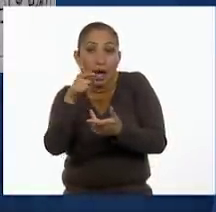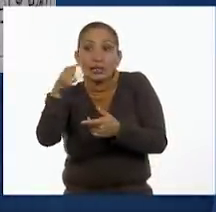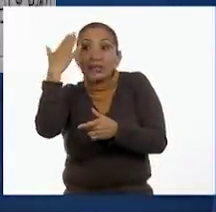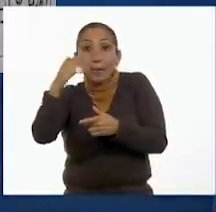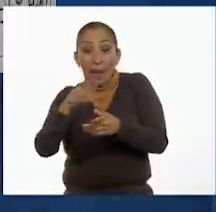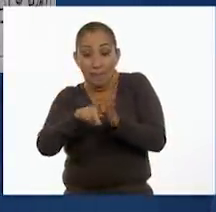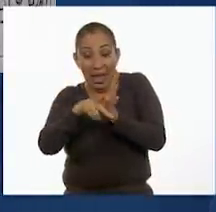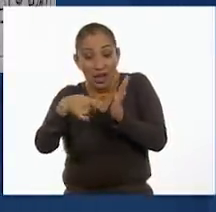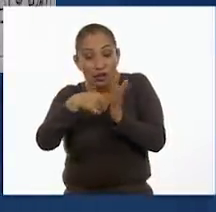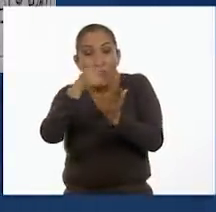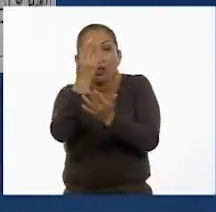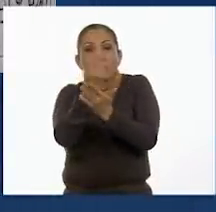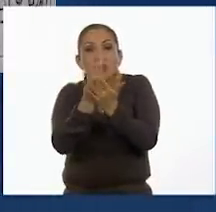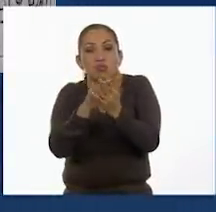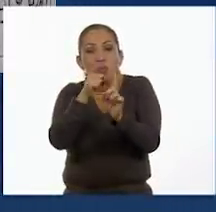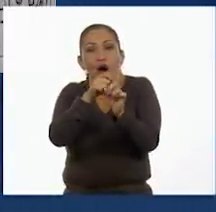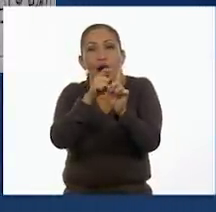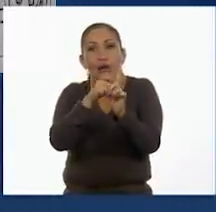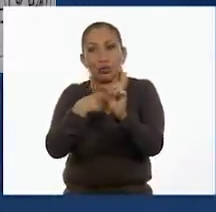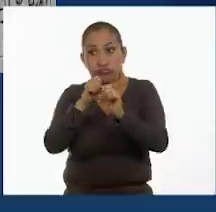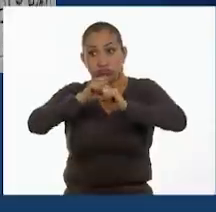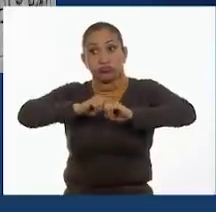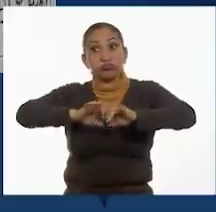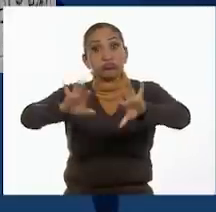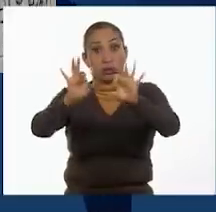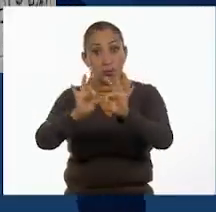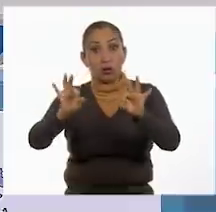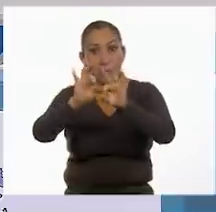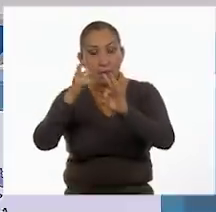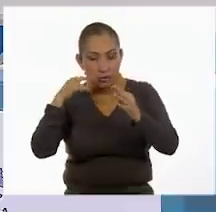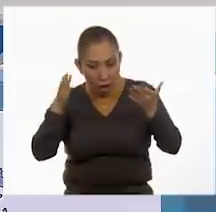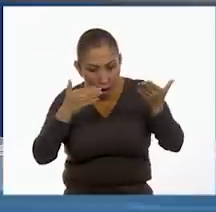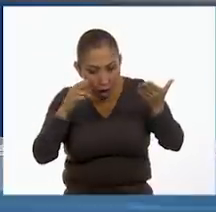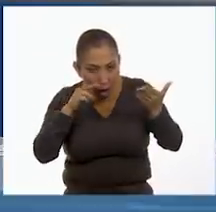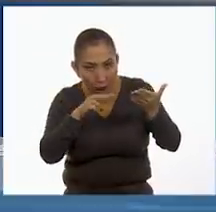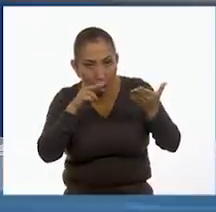los periódicos con caricaturas llegaron a tener un alcance bastante importante.